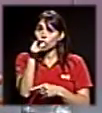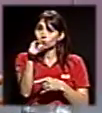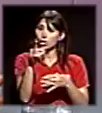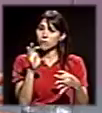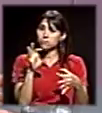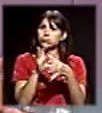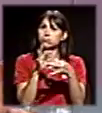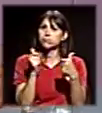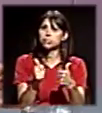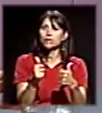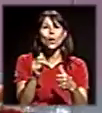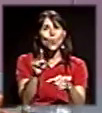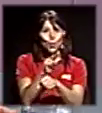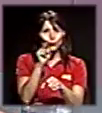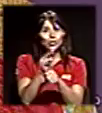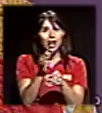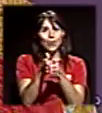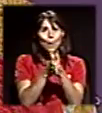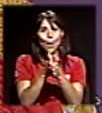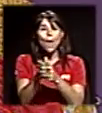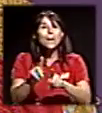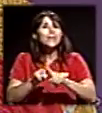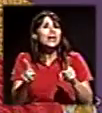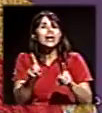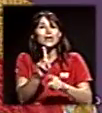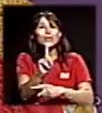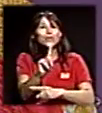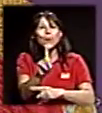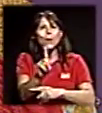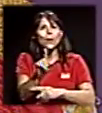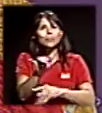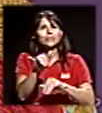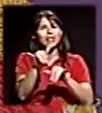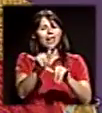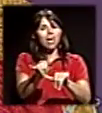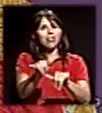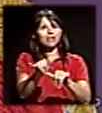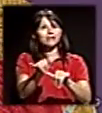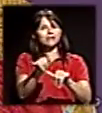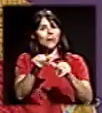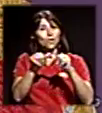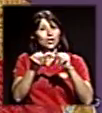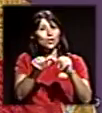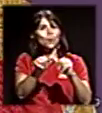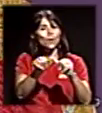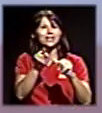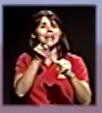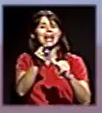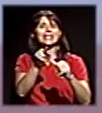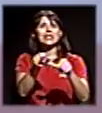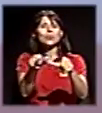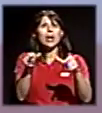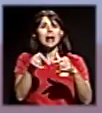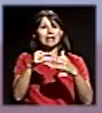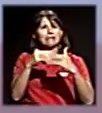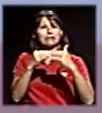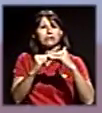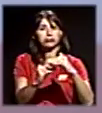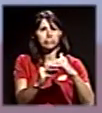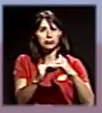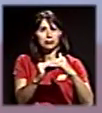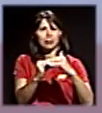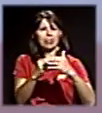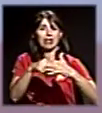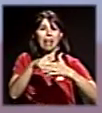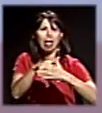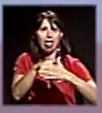úsalo pero no te quedes en esa cárcel del lugar afix el lugar de nada